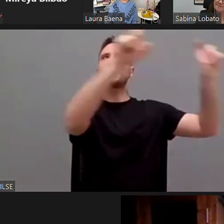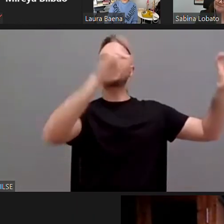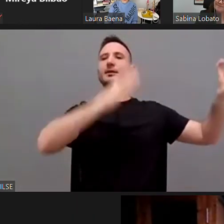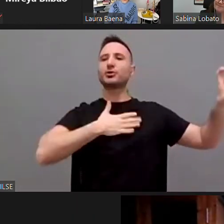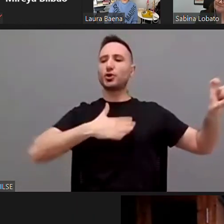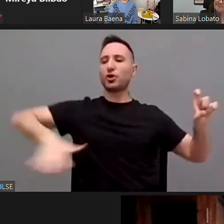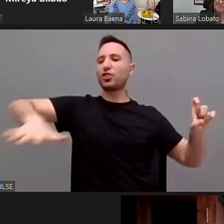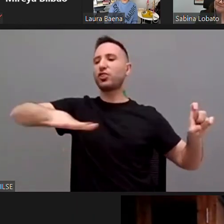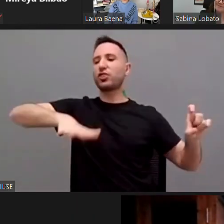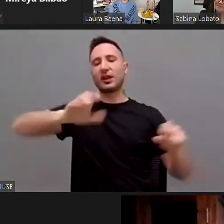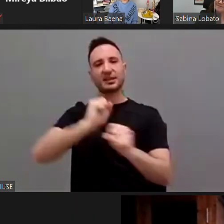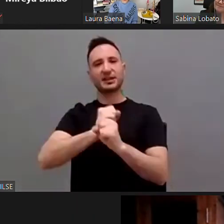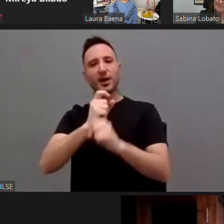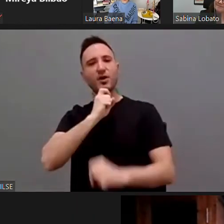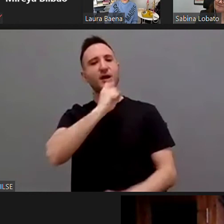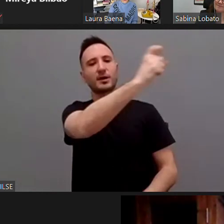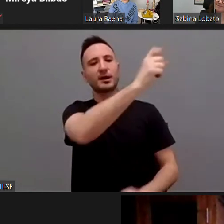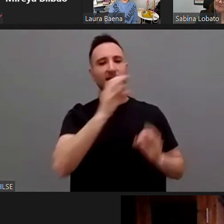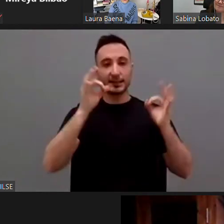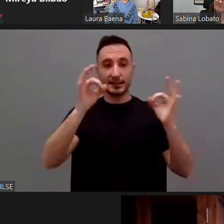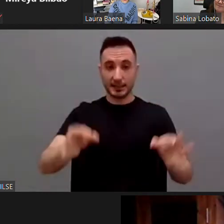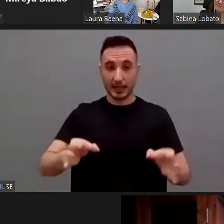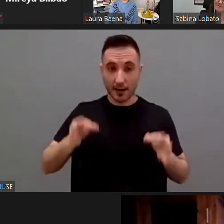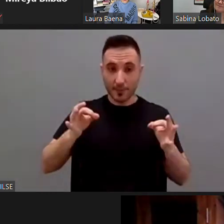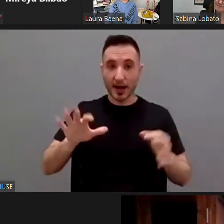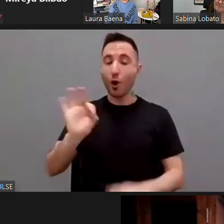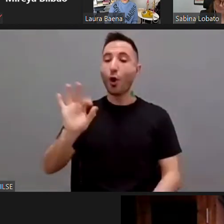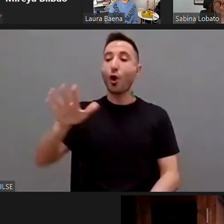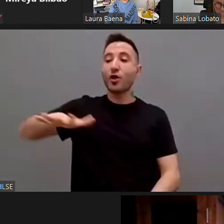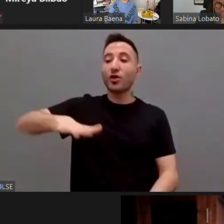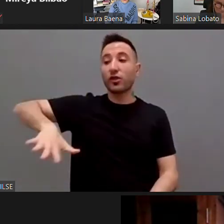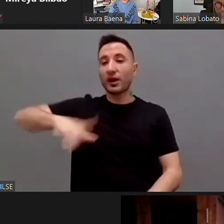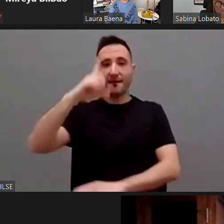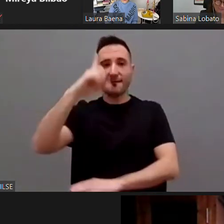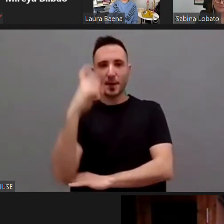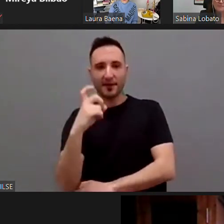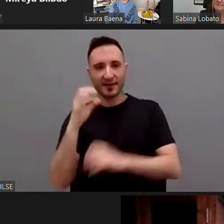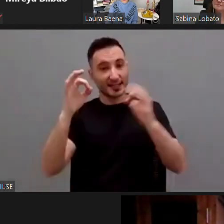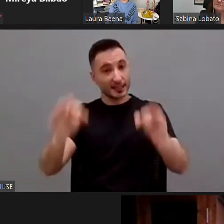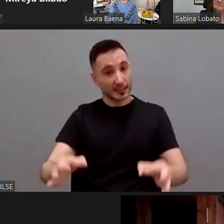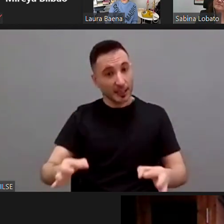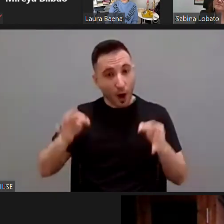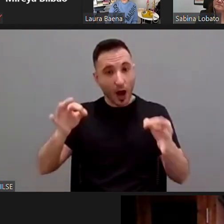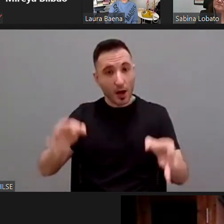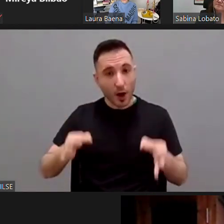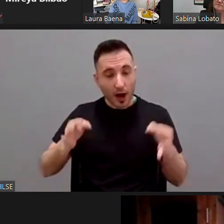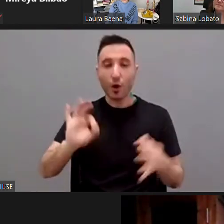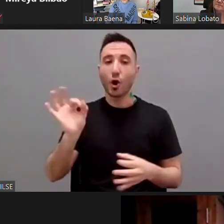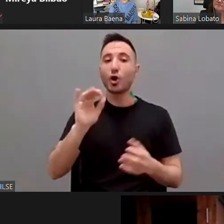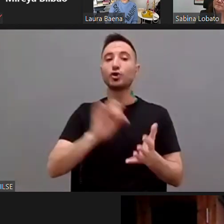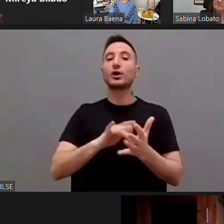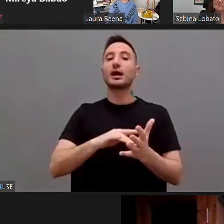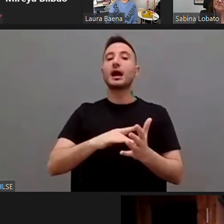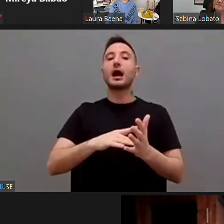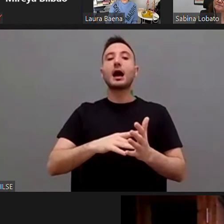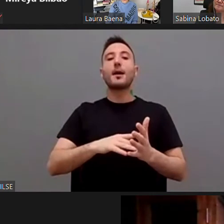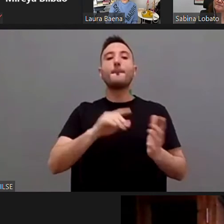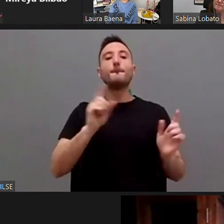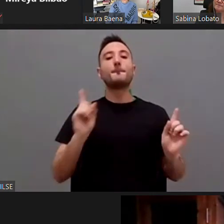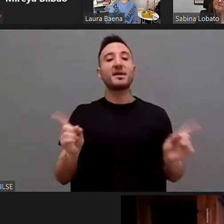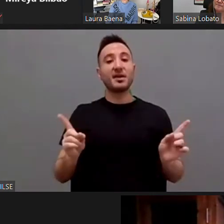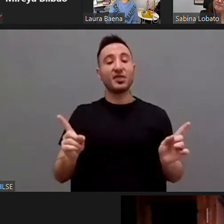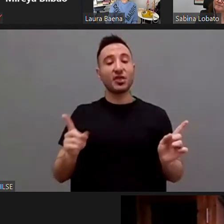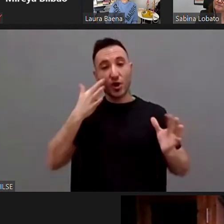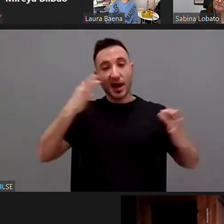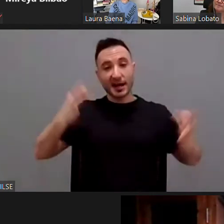distancia? ¿Debe de ser desde un sitio fijo? ¿Tiene importancia desde el punto de vista de PRL, domicilio de contacto,